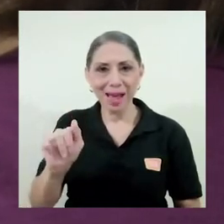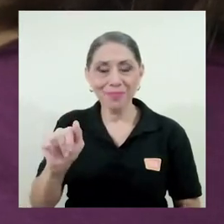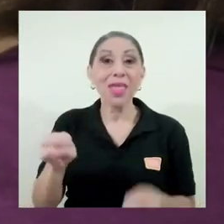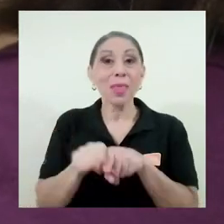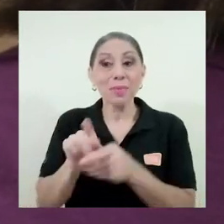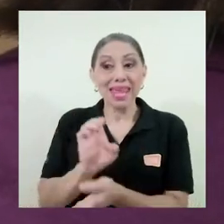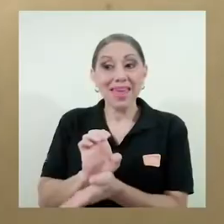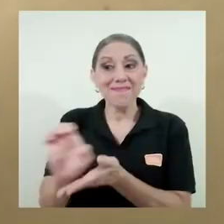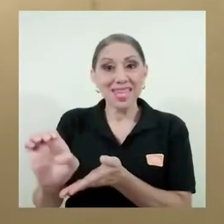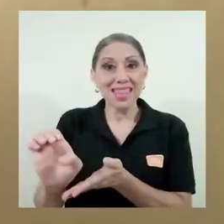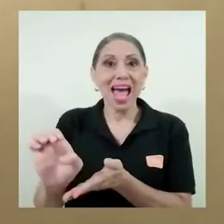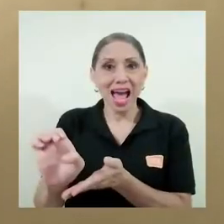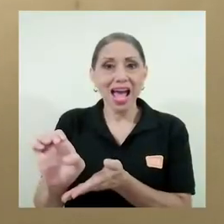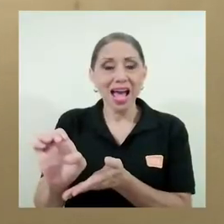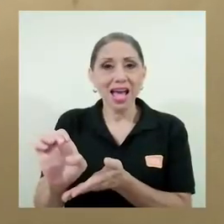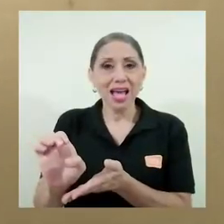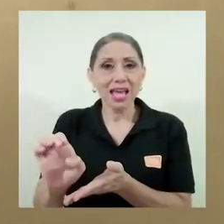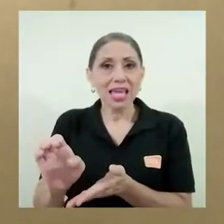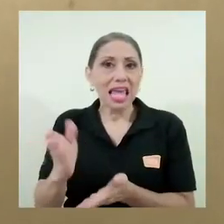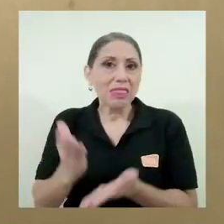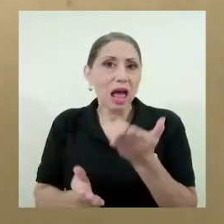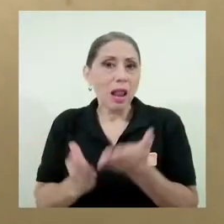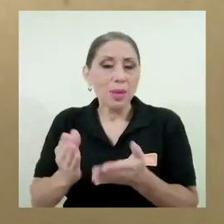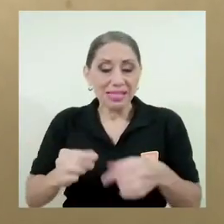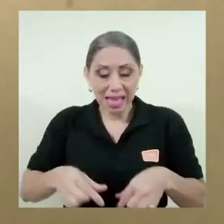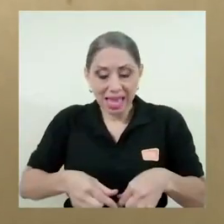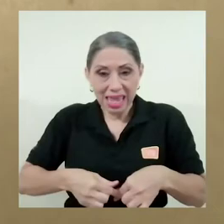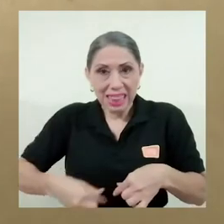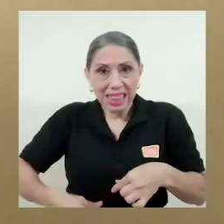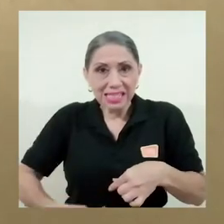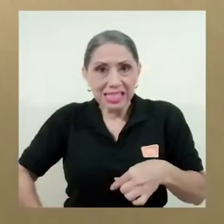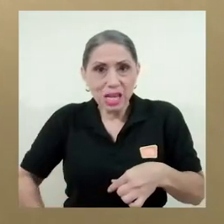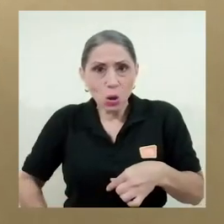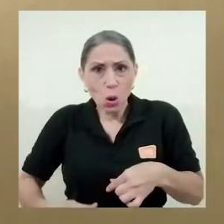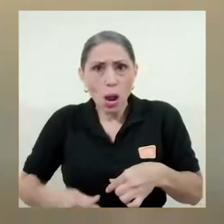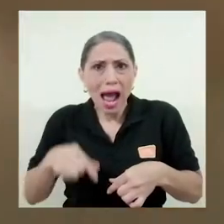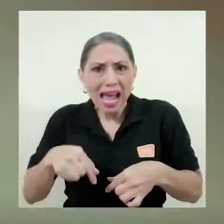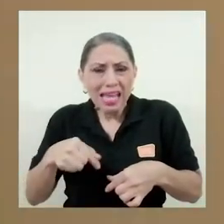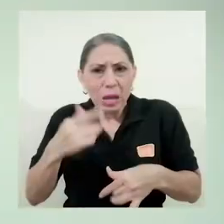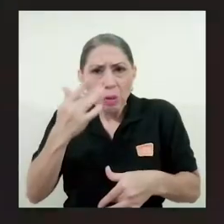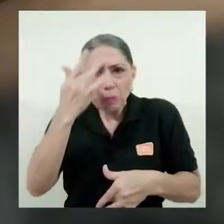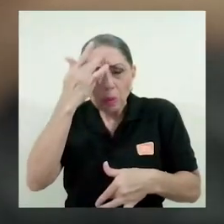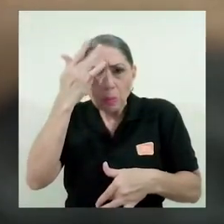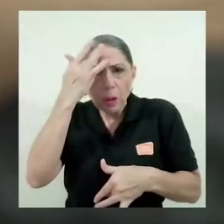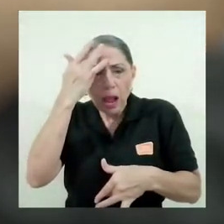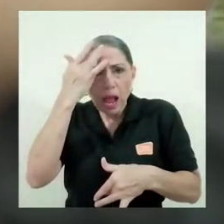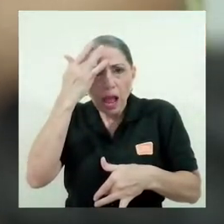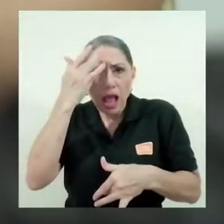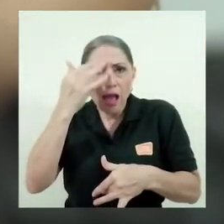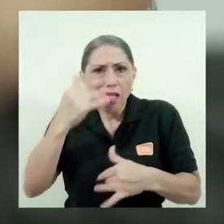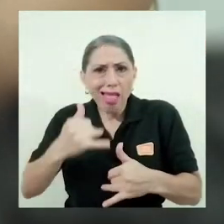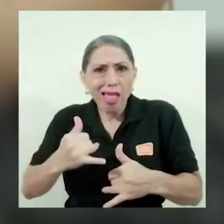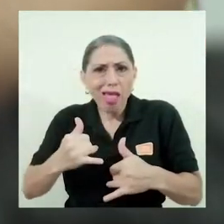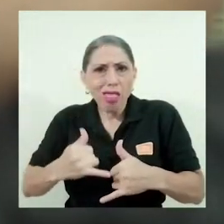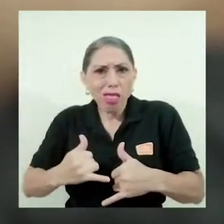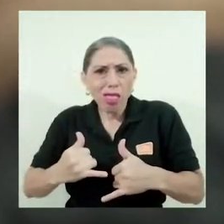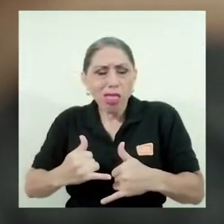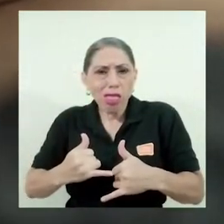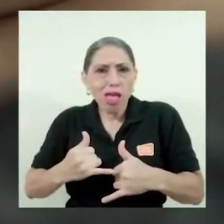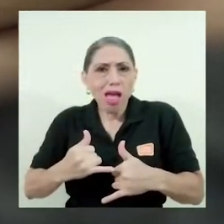los patógenos que puedan estar en el intestino se adhieran, y al evitar eso